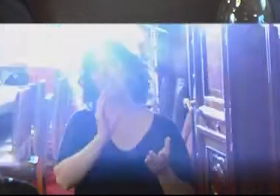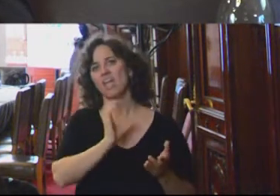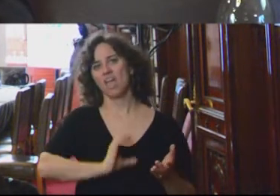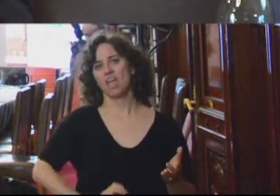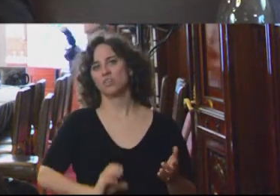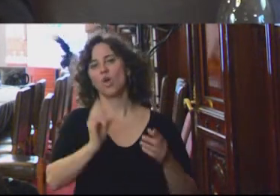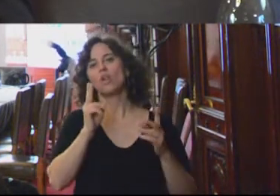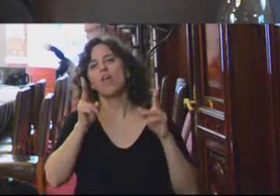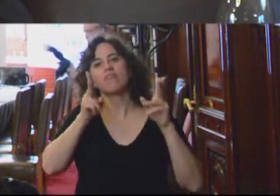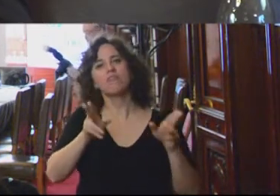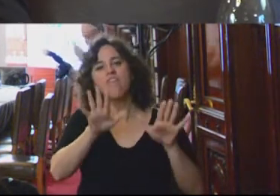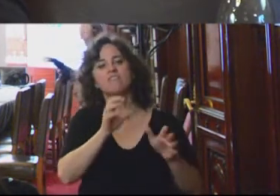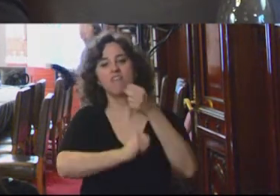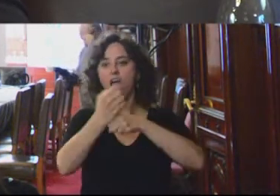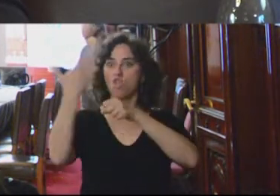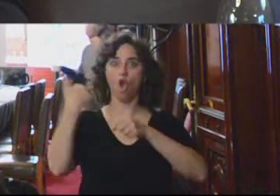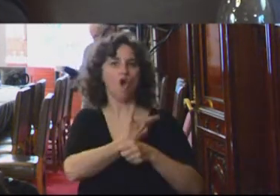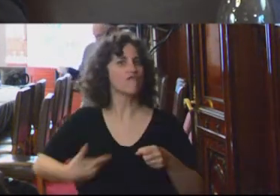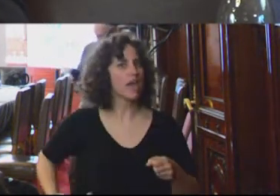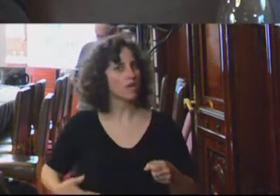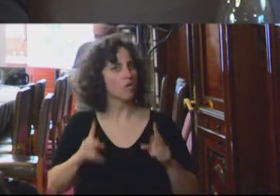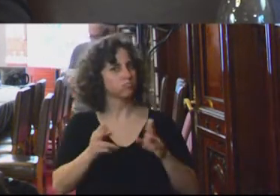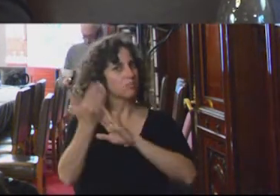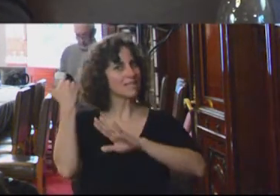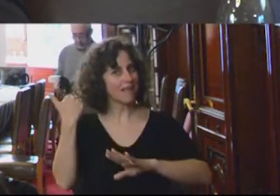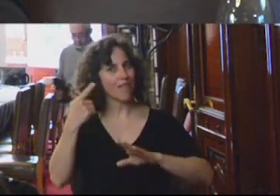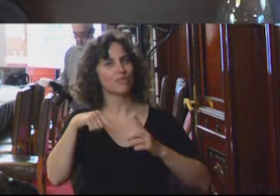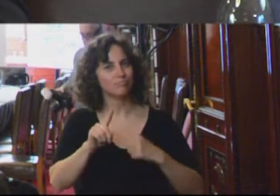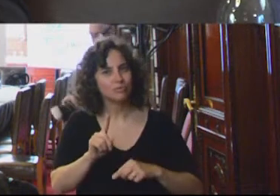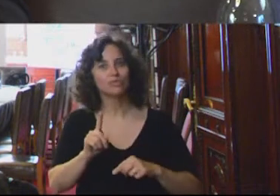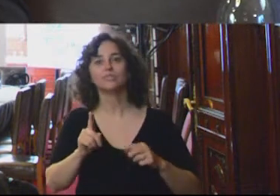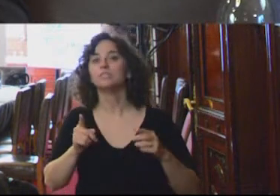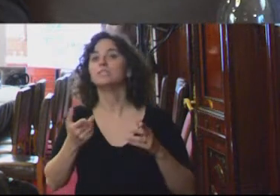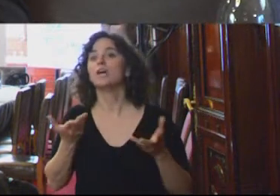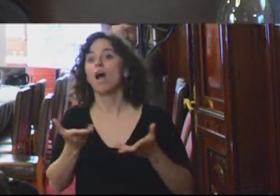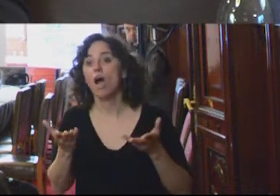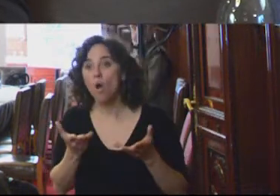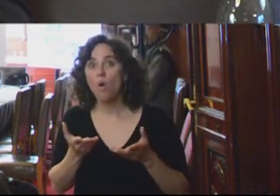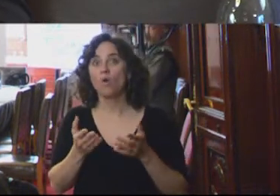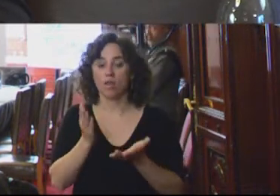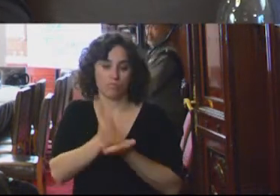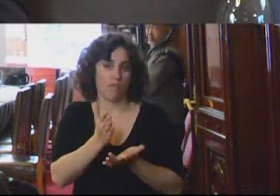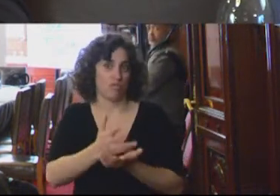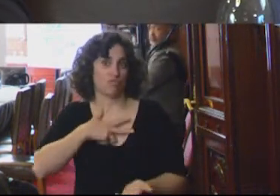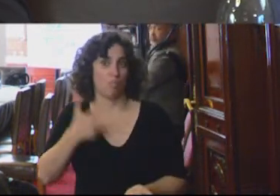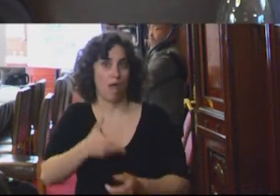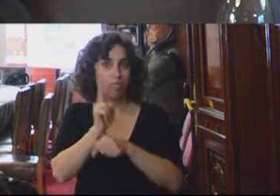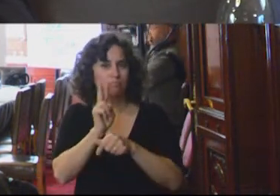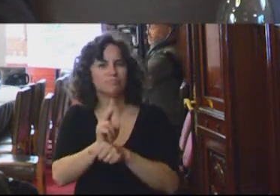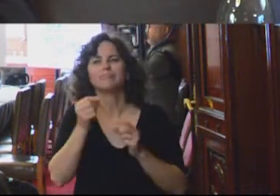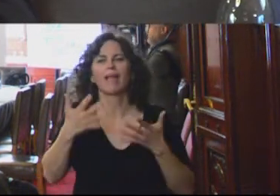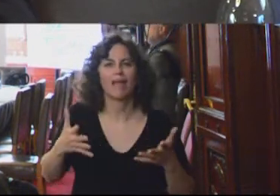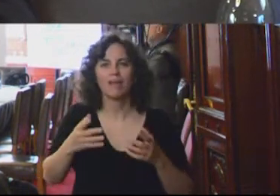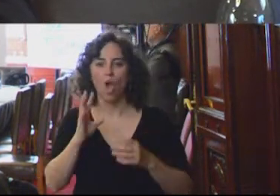década pasada. ¿Qué mejor oportunidad de avanzar en este diálogo que el más alto foro continental de los derechos humanos? Se trata de